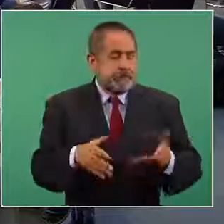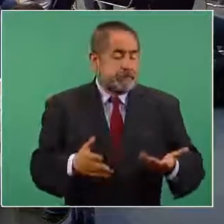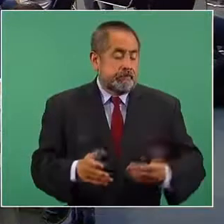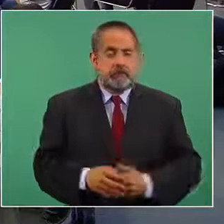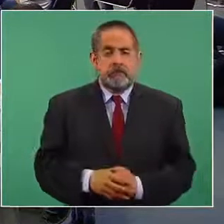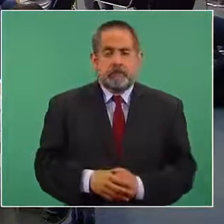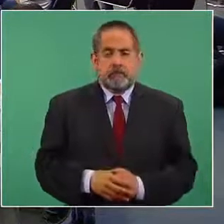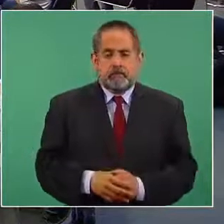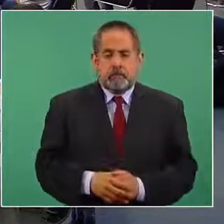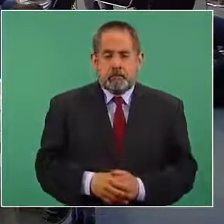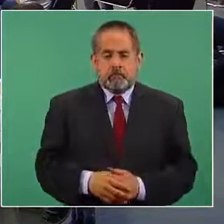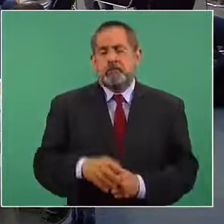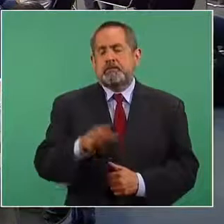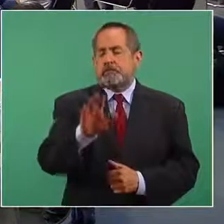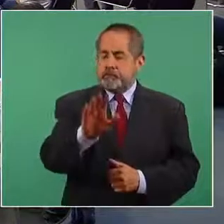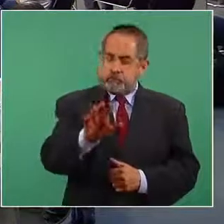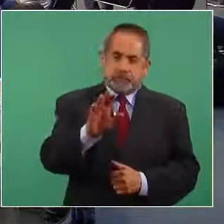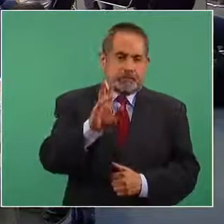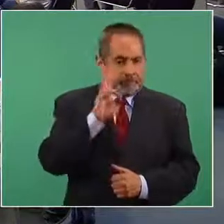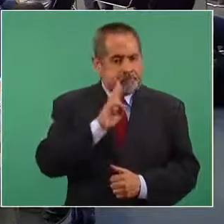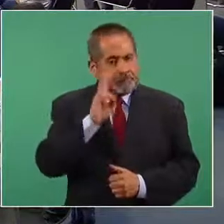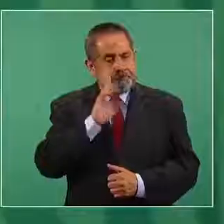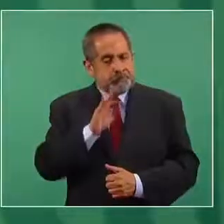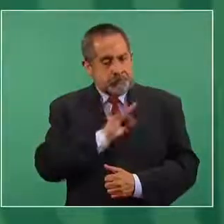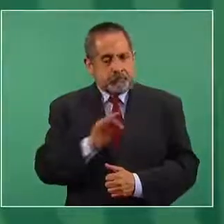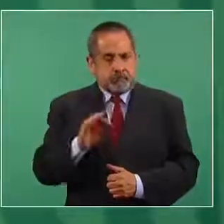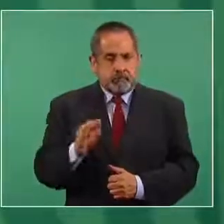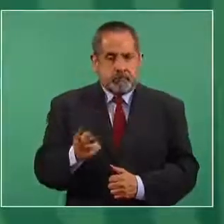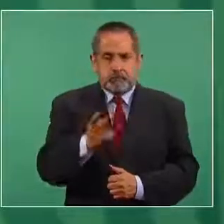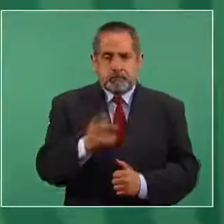mínimo el que podamos